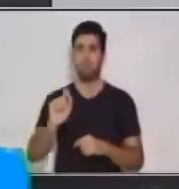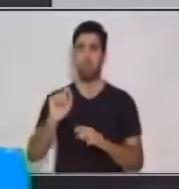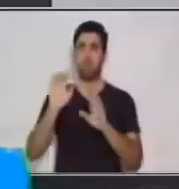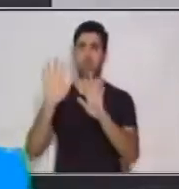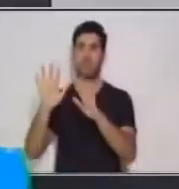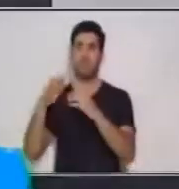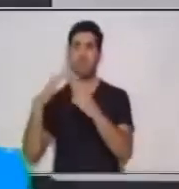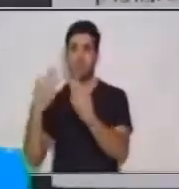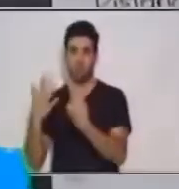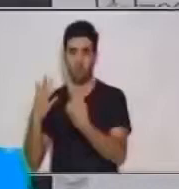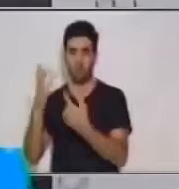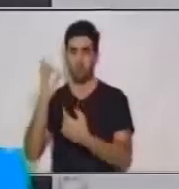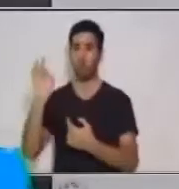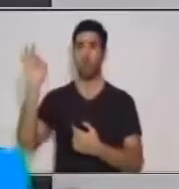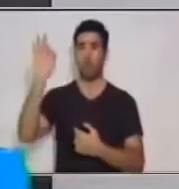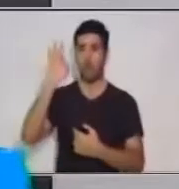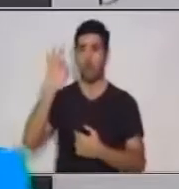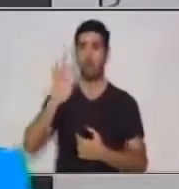63.18 grados.